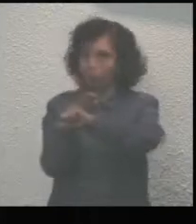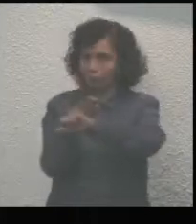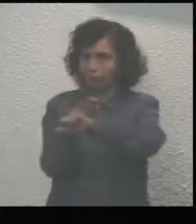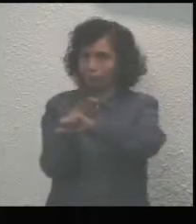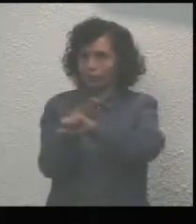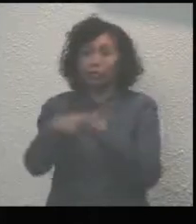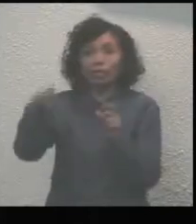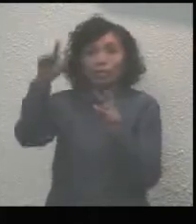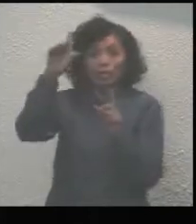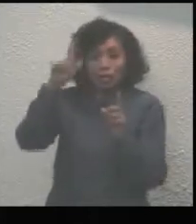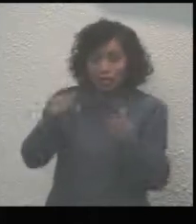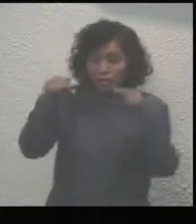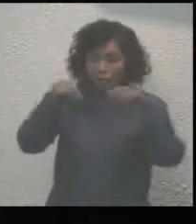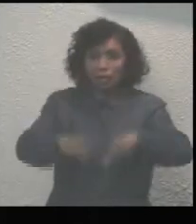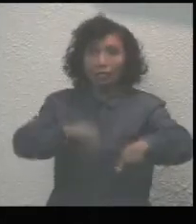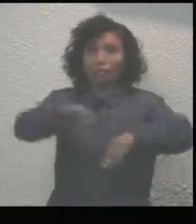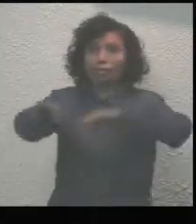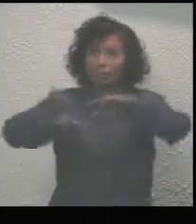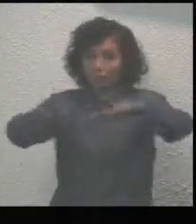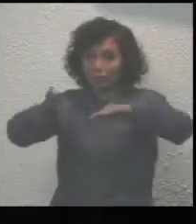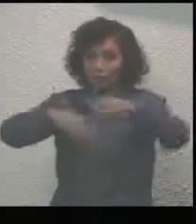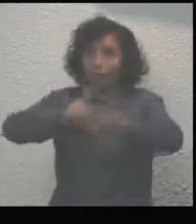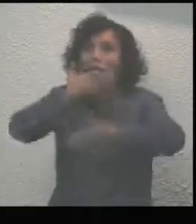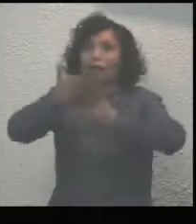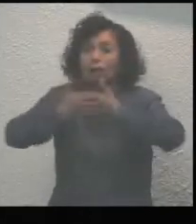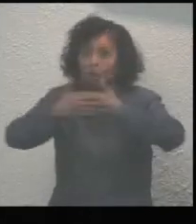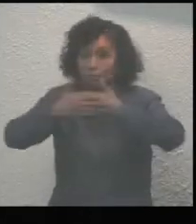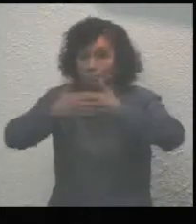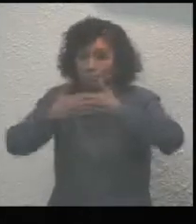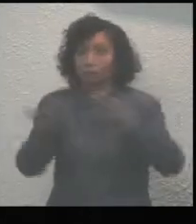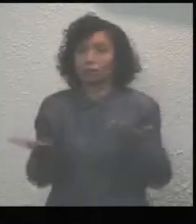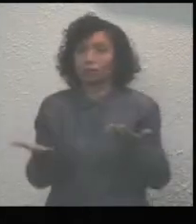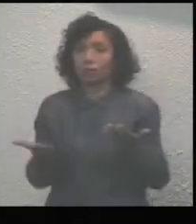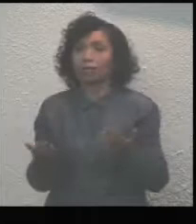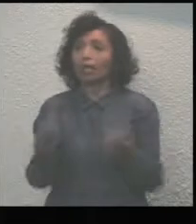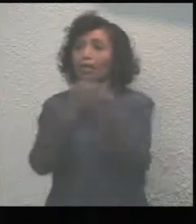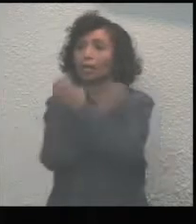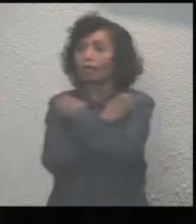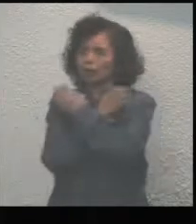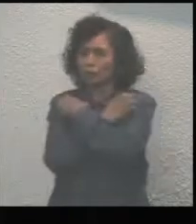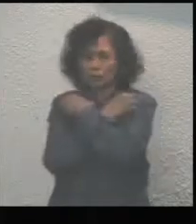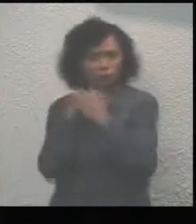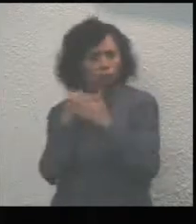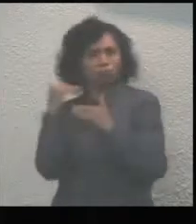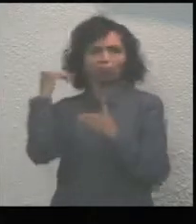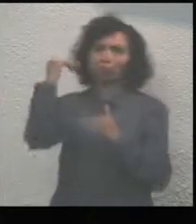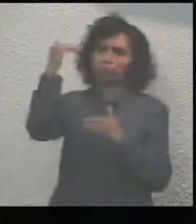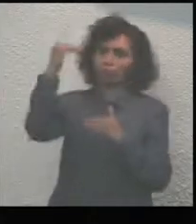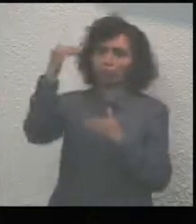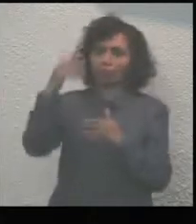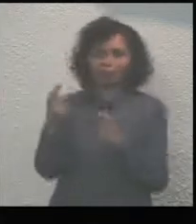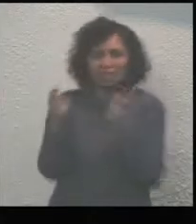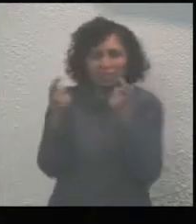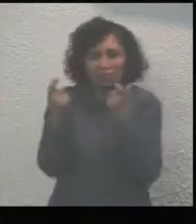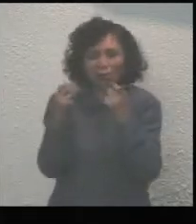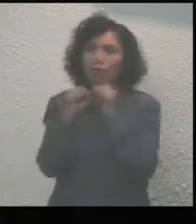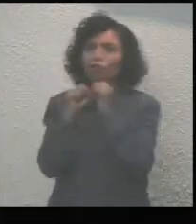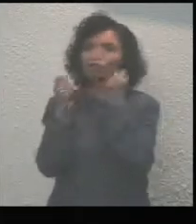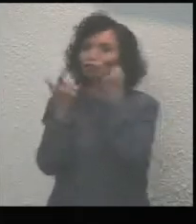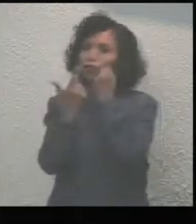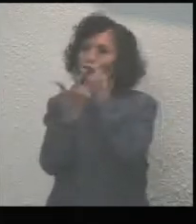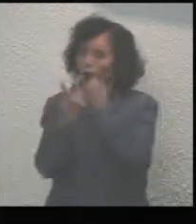tarea legislativa para atender las siguientes causas: educación de calidad, economía social y